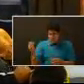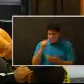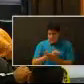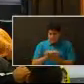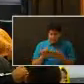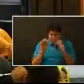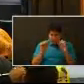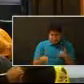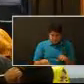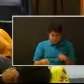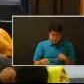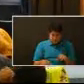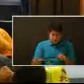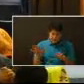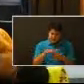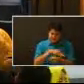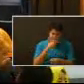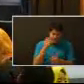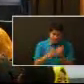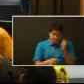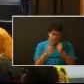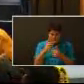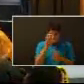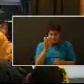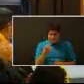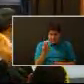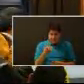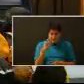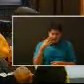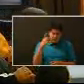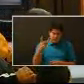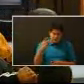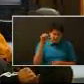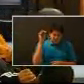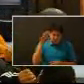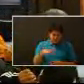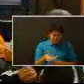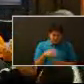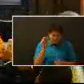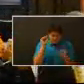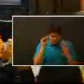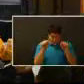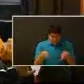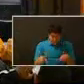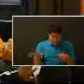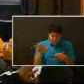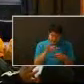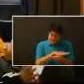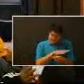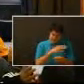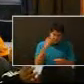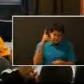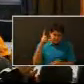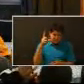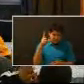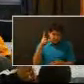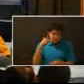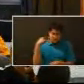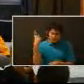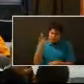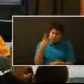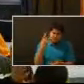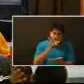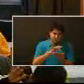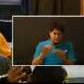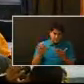pueda suplir cada una de las necesidades, Padre bendito, que pueda llenar, Señor, todo